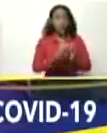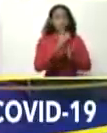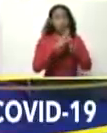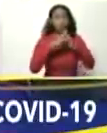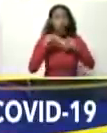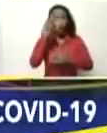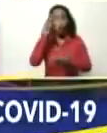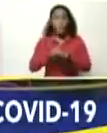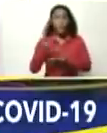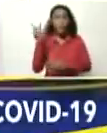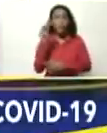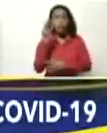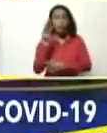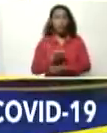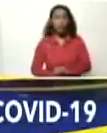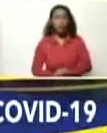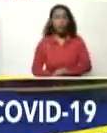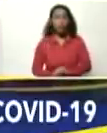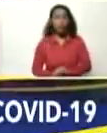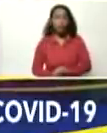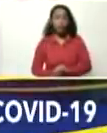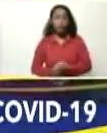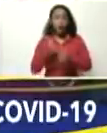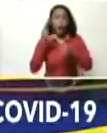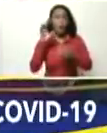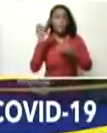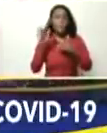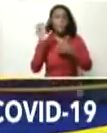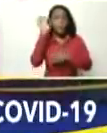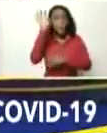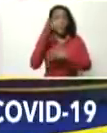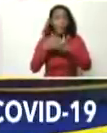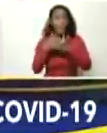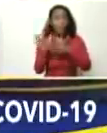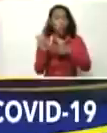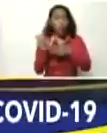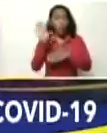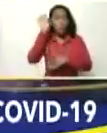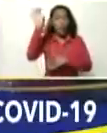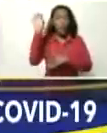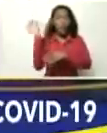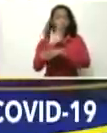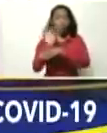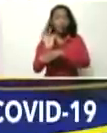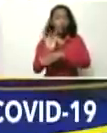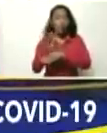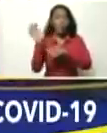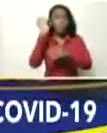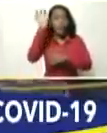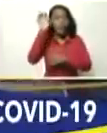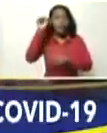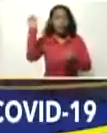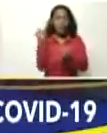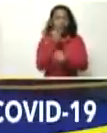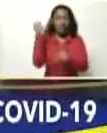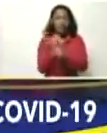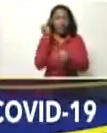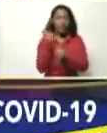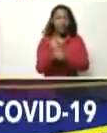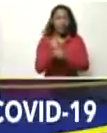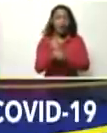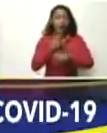el 2022 con el país abierto, el país funcionando, el país trabajando,